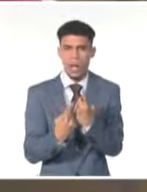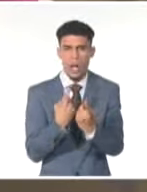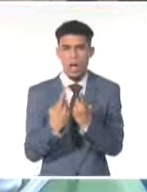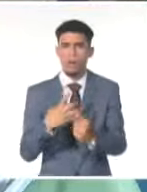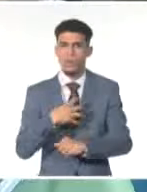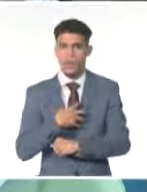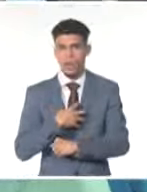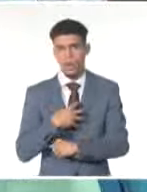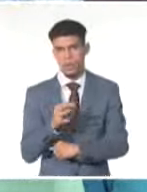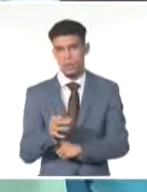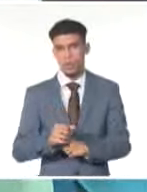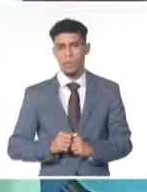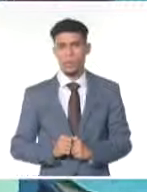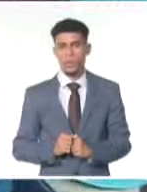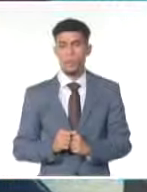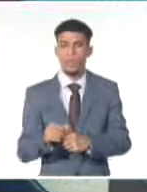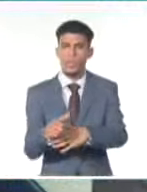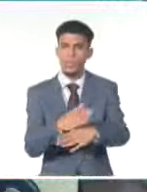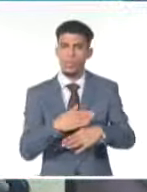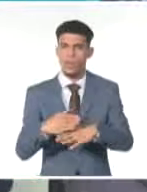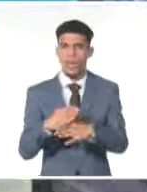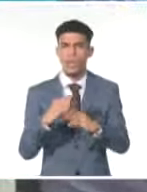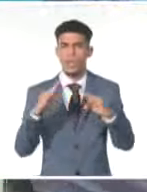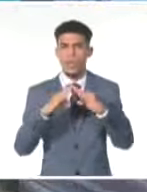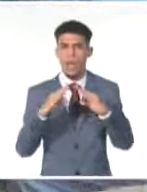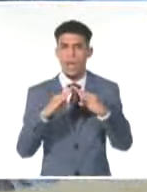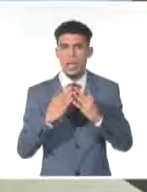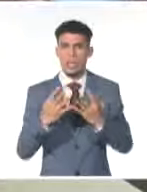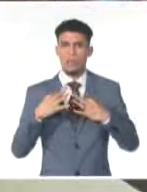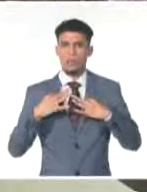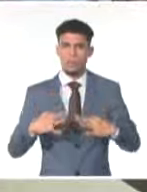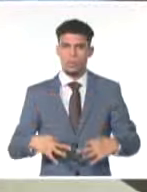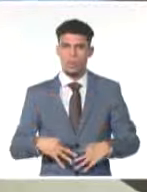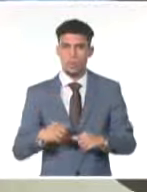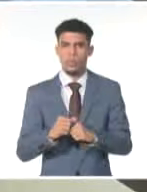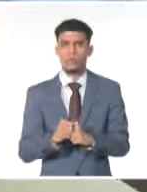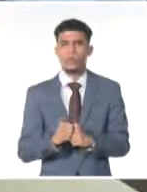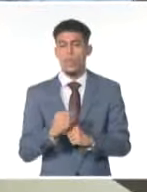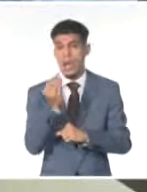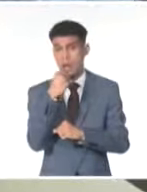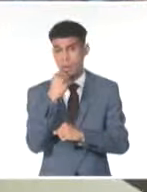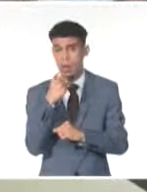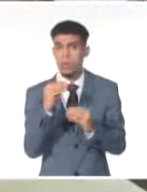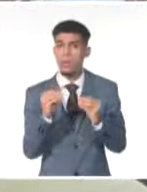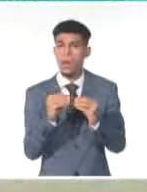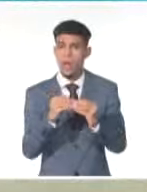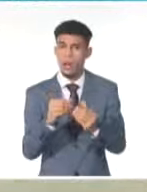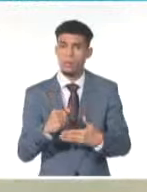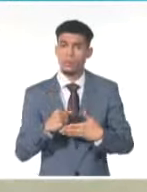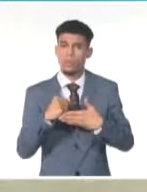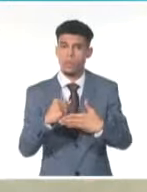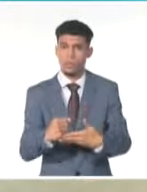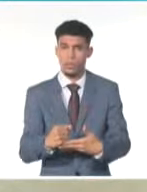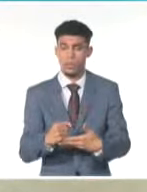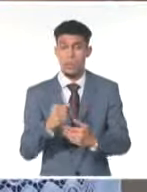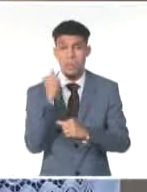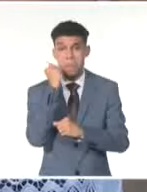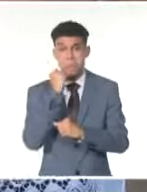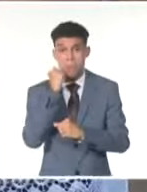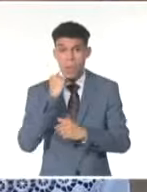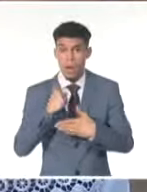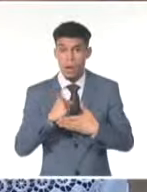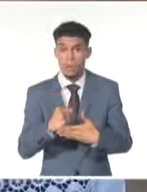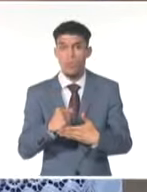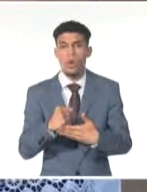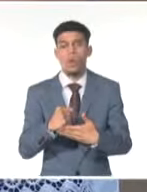que tenemos. Útiles del hogar, aseo, ropas y alimentos forman parte de esta ayuda que más que ofrecer apoyo con los